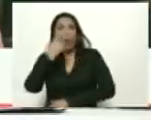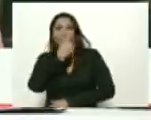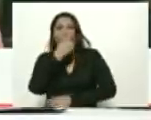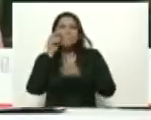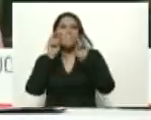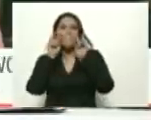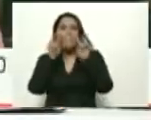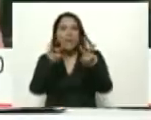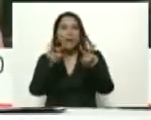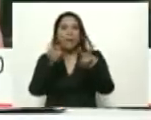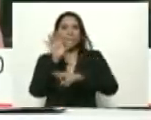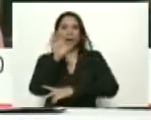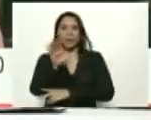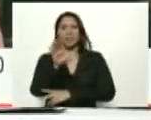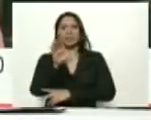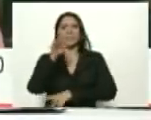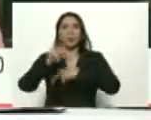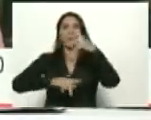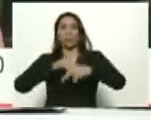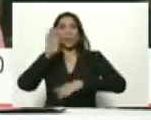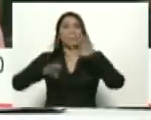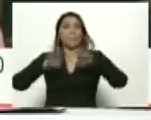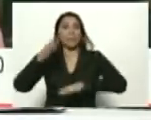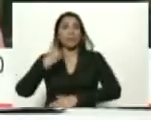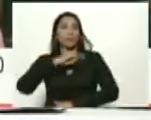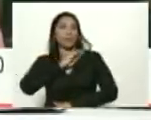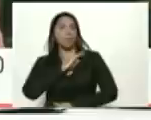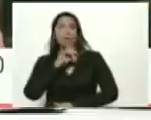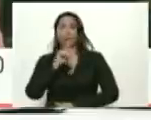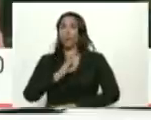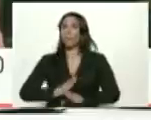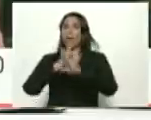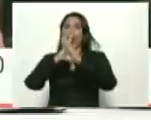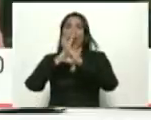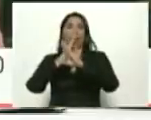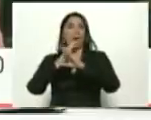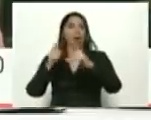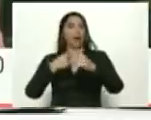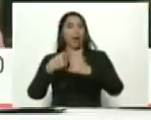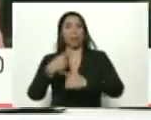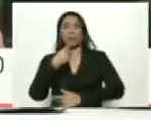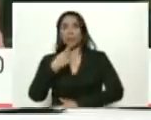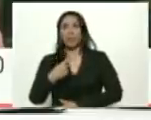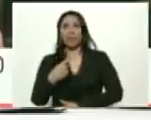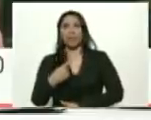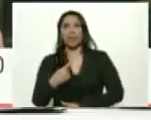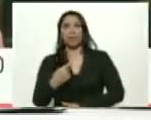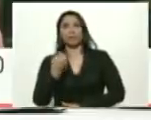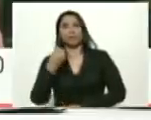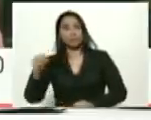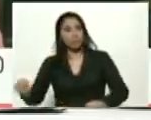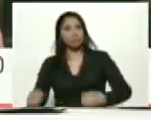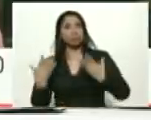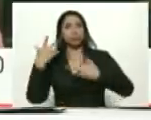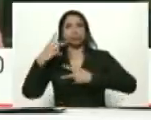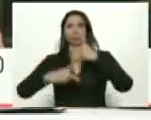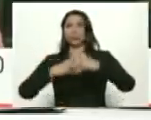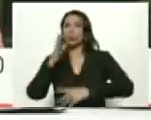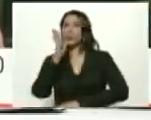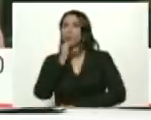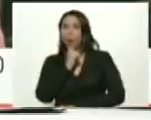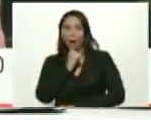país productivo que en medio de la pandemia no se detiene. Por eso dije, entre pandemia y producción no